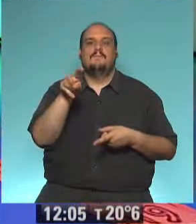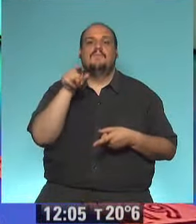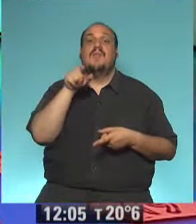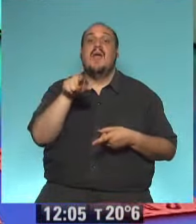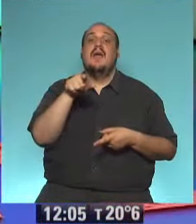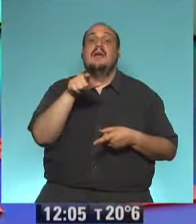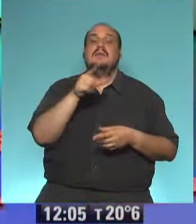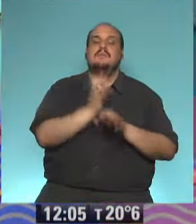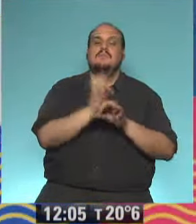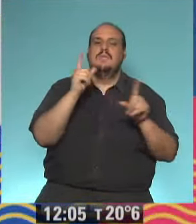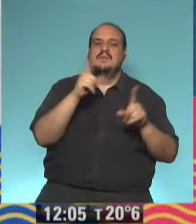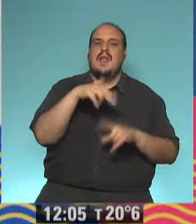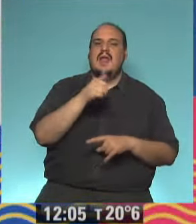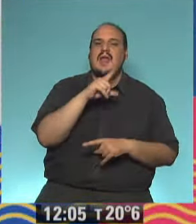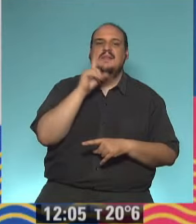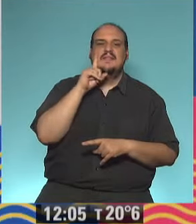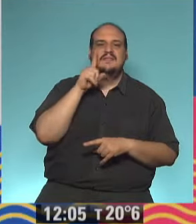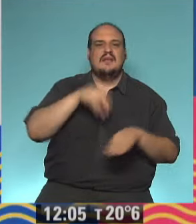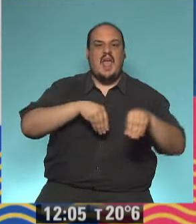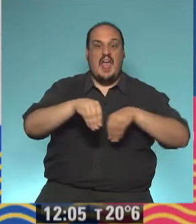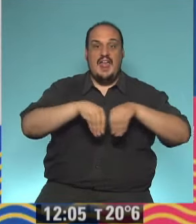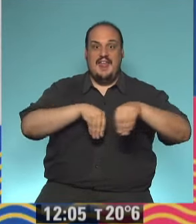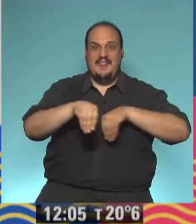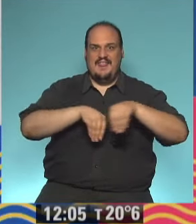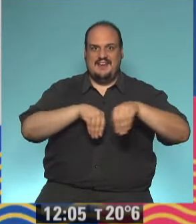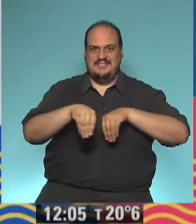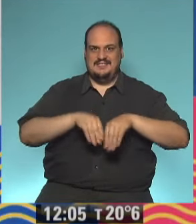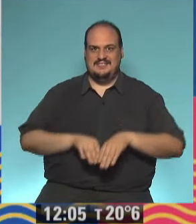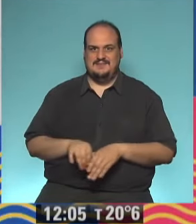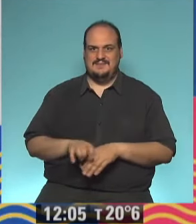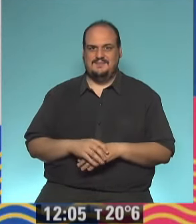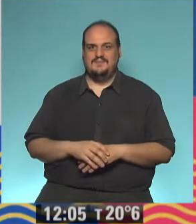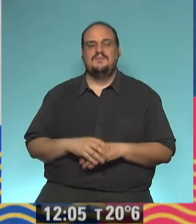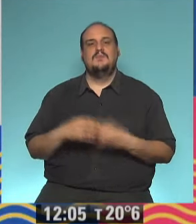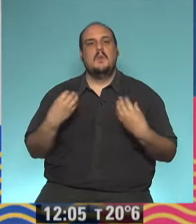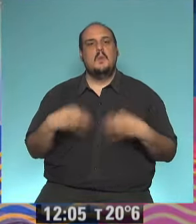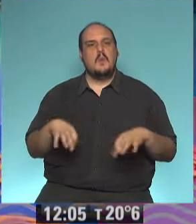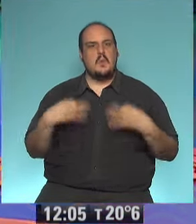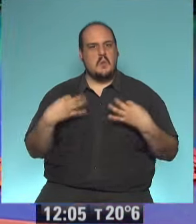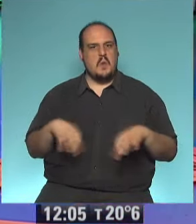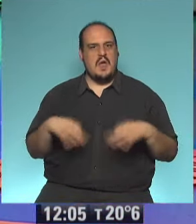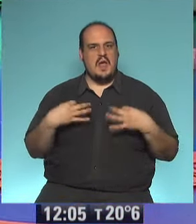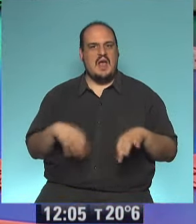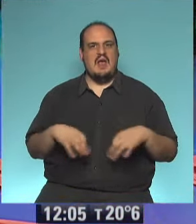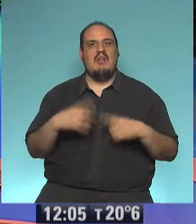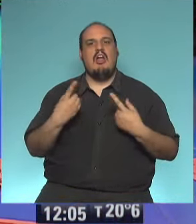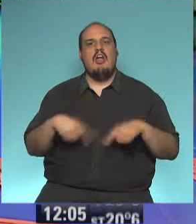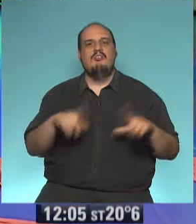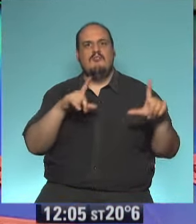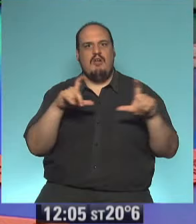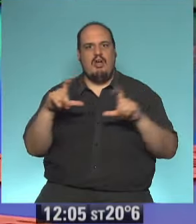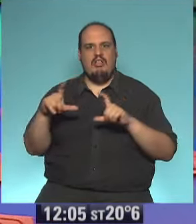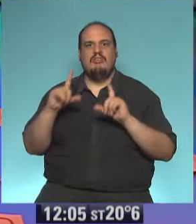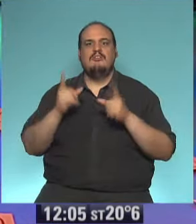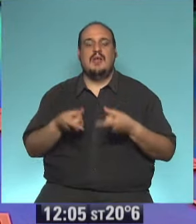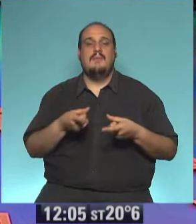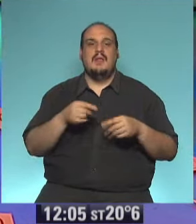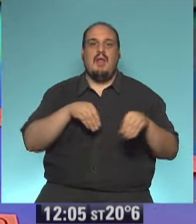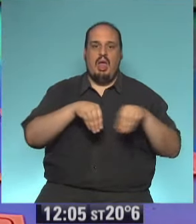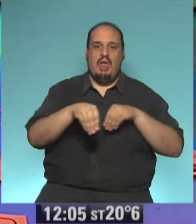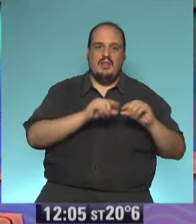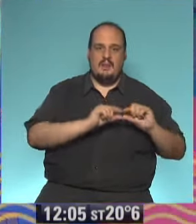Nati acá. También. Cuando hicimos el ajedrez con la señora Nati. Qué bueno, todos los momentos que estuvimos capturando, cuando hicimos las piezas de